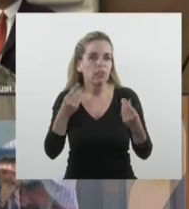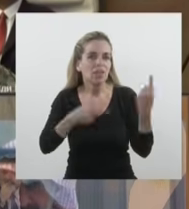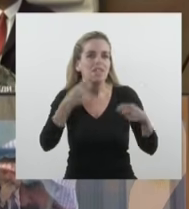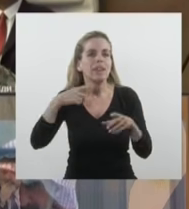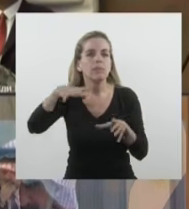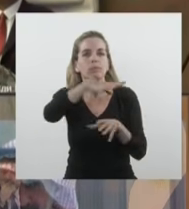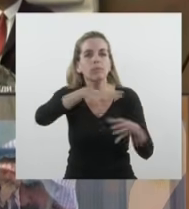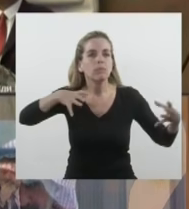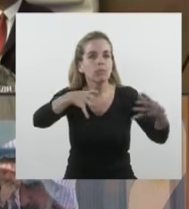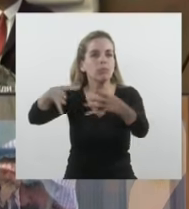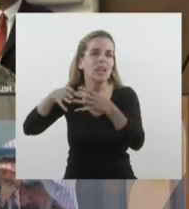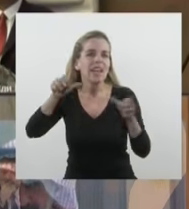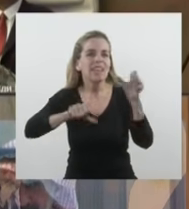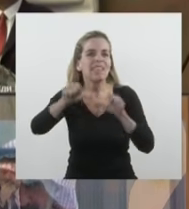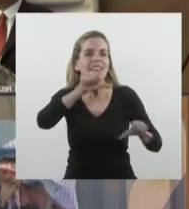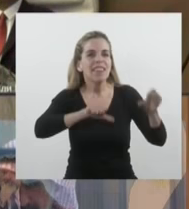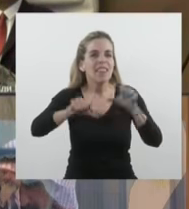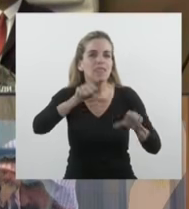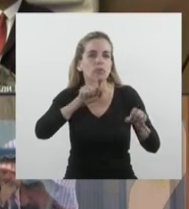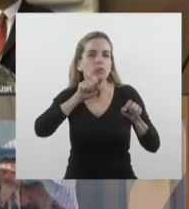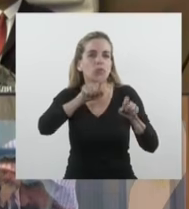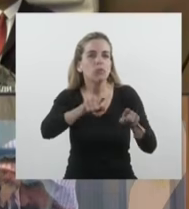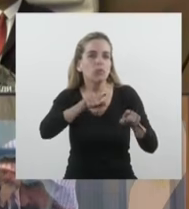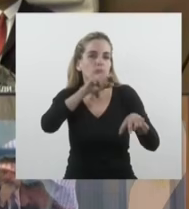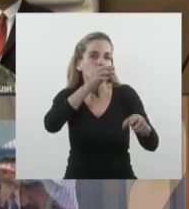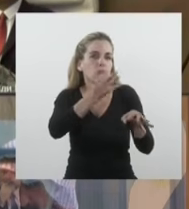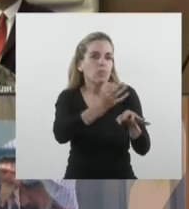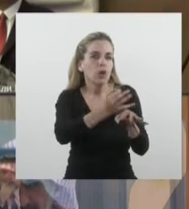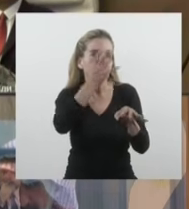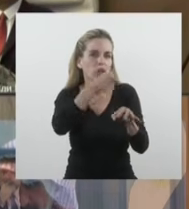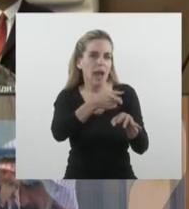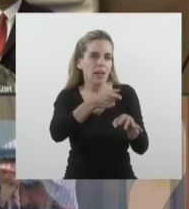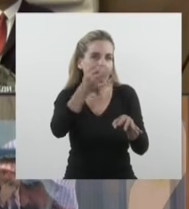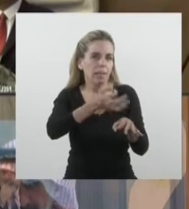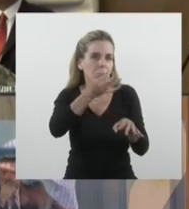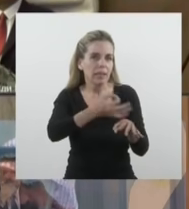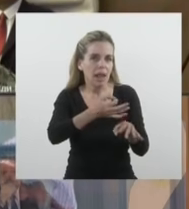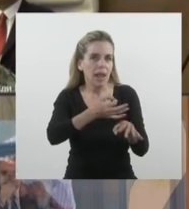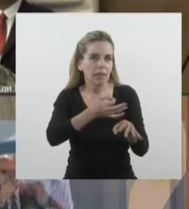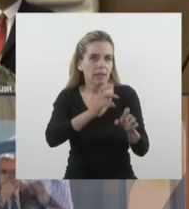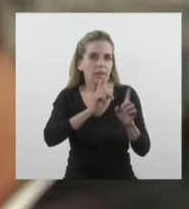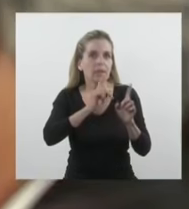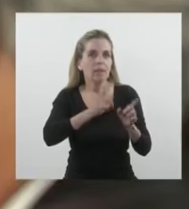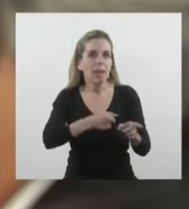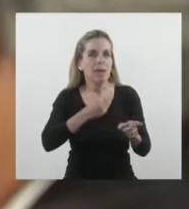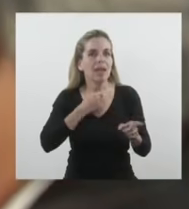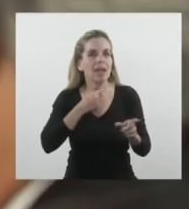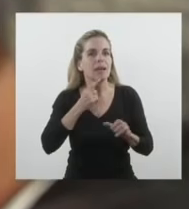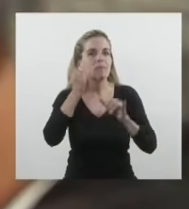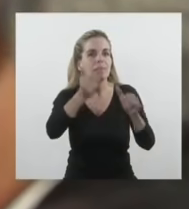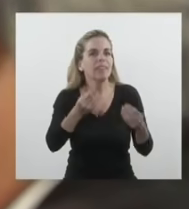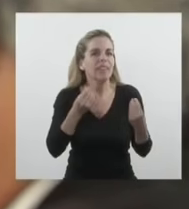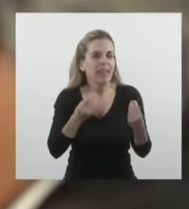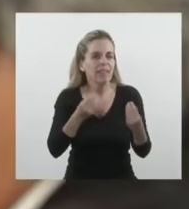y sus representantes más influyentes esta quería también subrayar que cuando hablamos